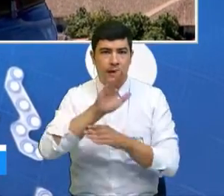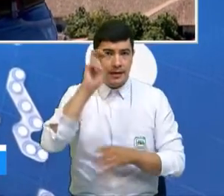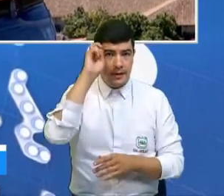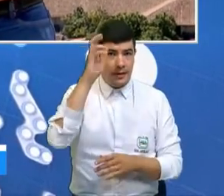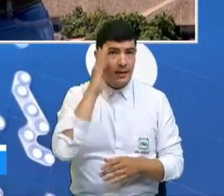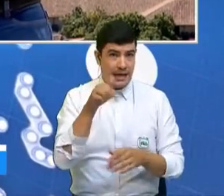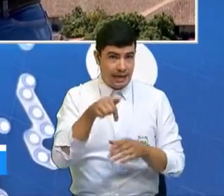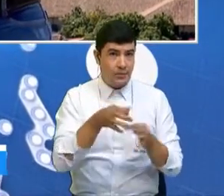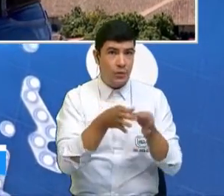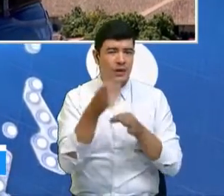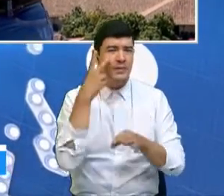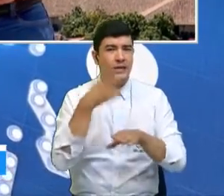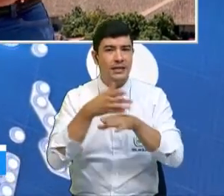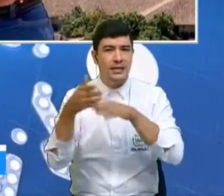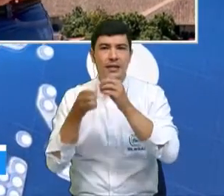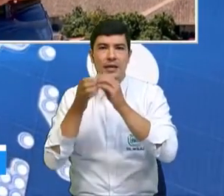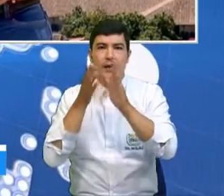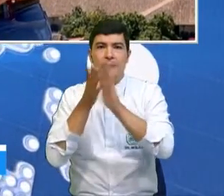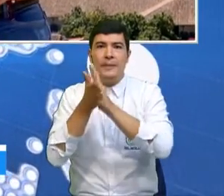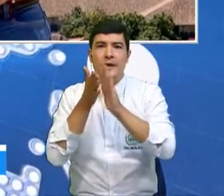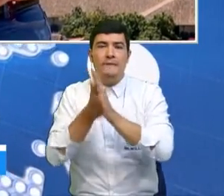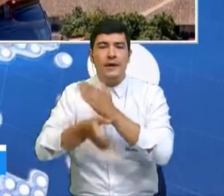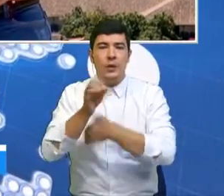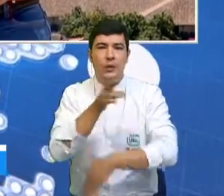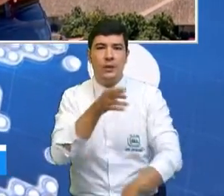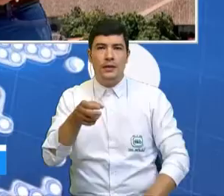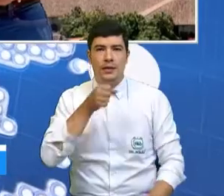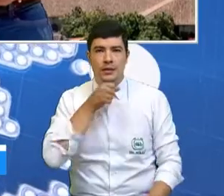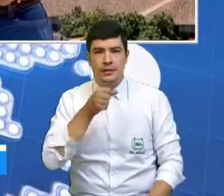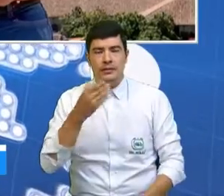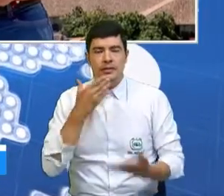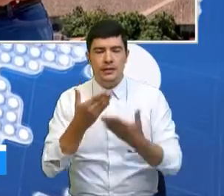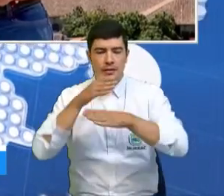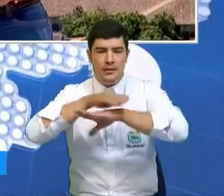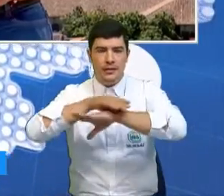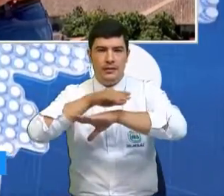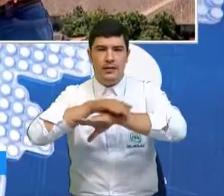cámara de Jesús David Ortiz les informó, Doli Xiomara Niño. Continúen ustedes con más información en el Centro de Estudios.